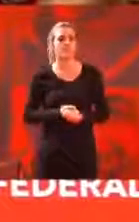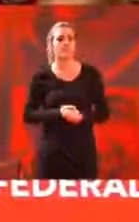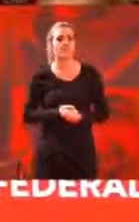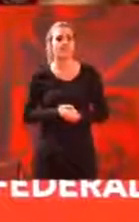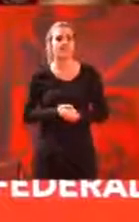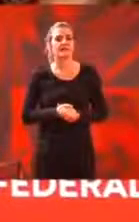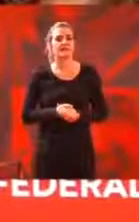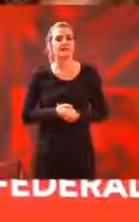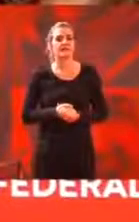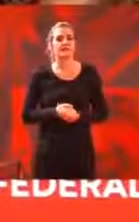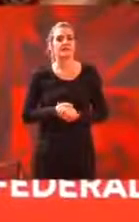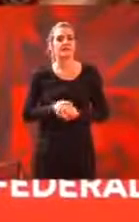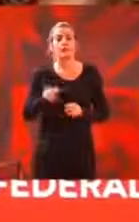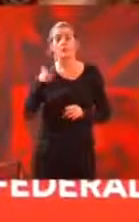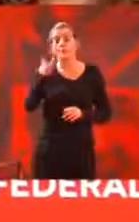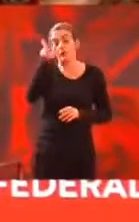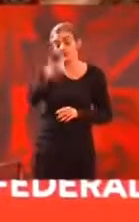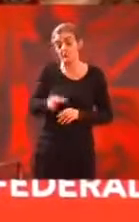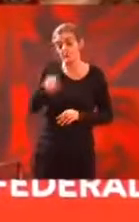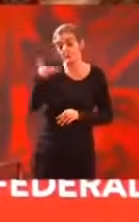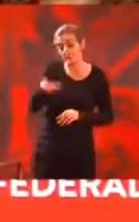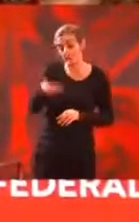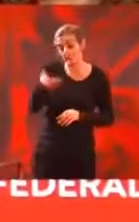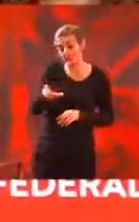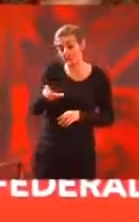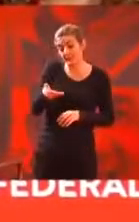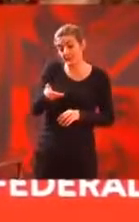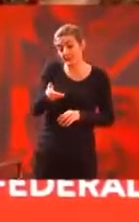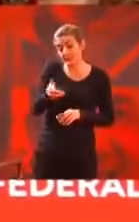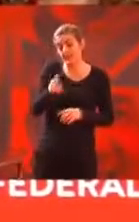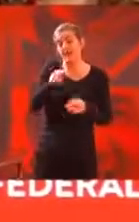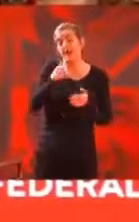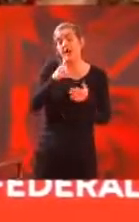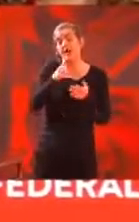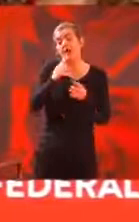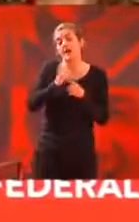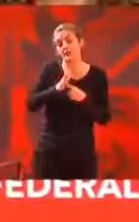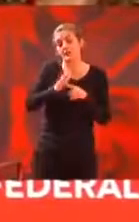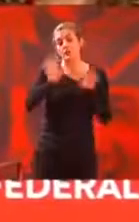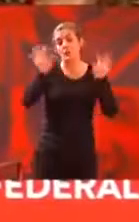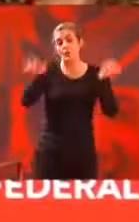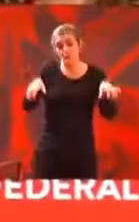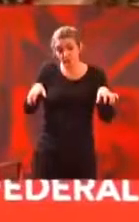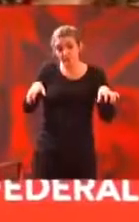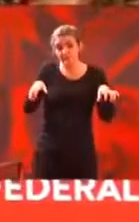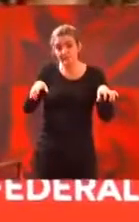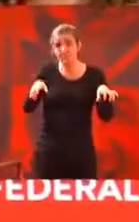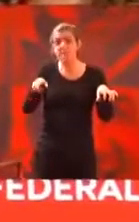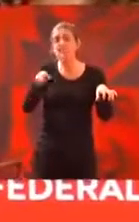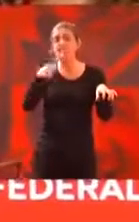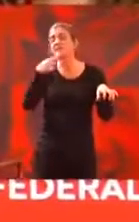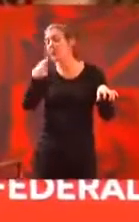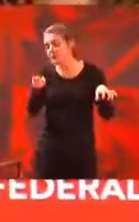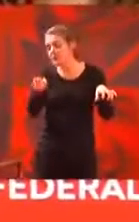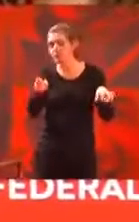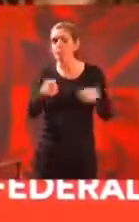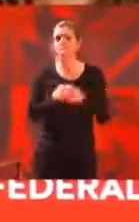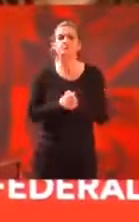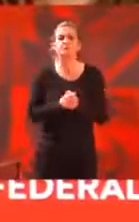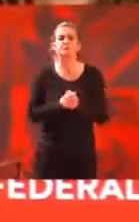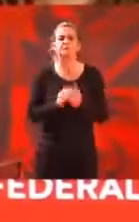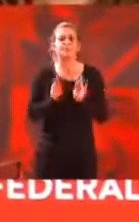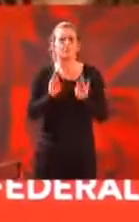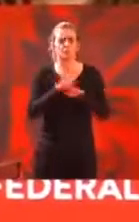Fijaros, un gran socialista castellano y leonés, Demetrio Madrid, lo resumió muy bien cuando dijo de